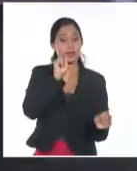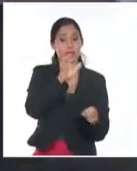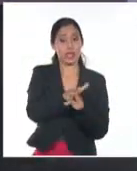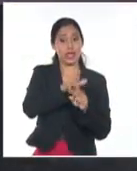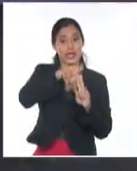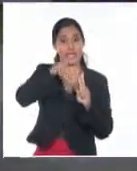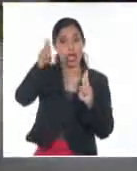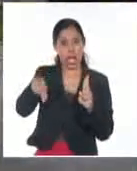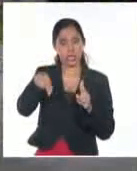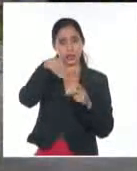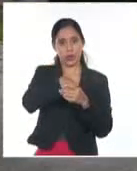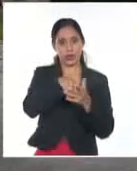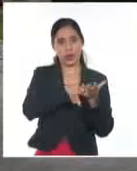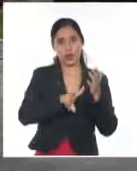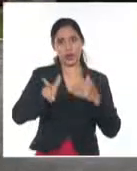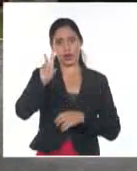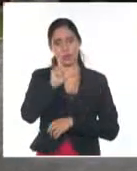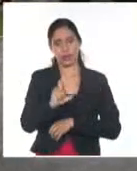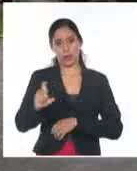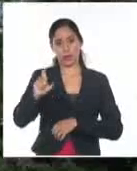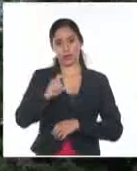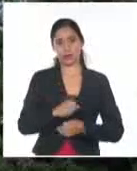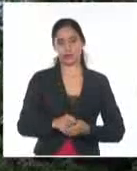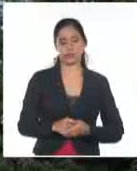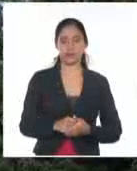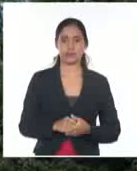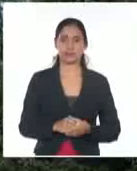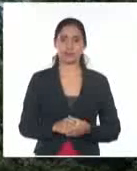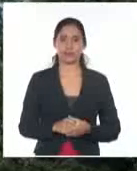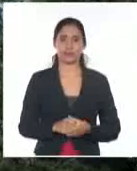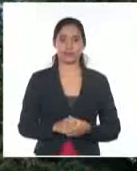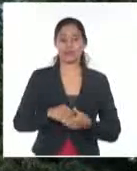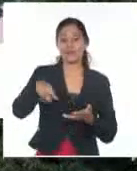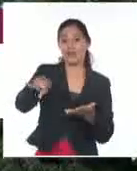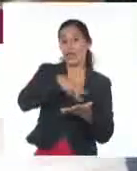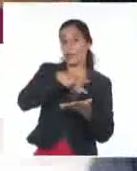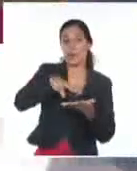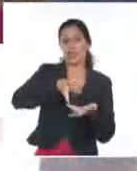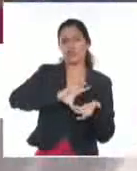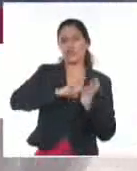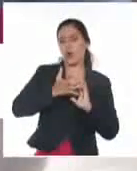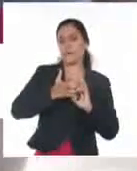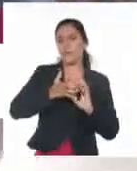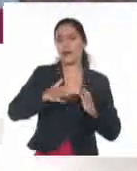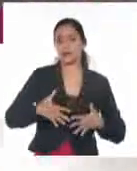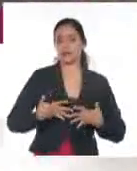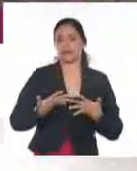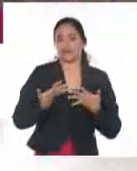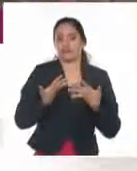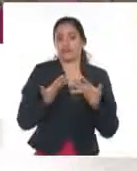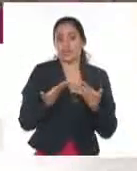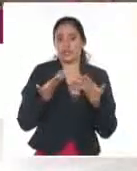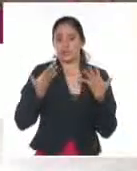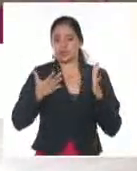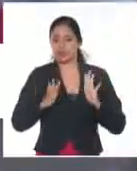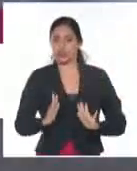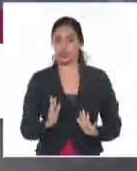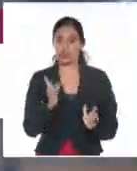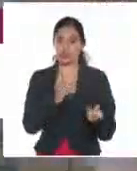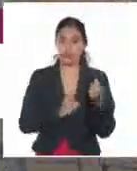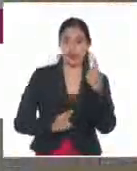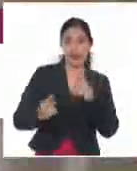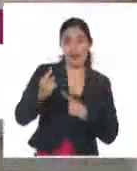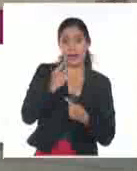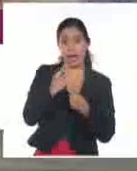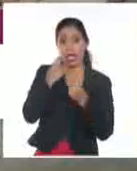ciudad. El baile es una forma de expresión, donde cada intérprete es capaz de encontrar